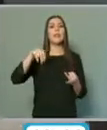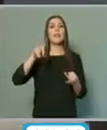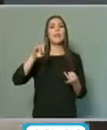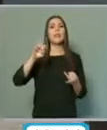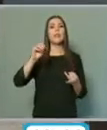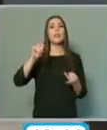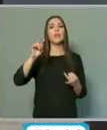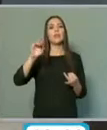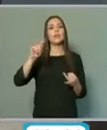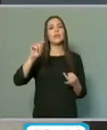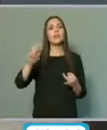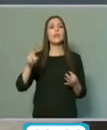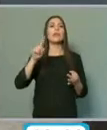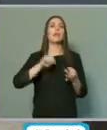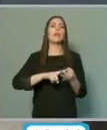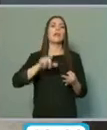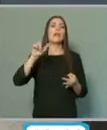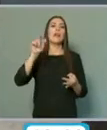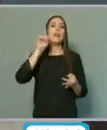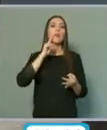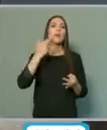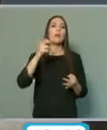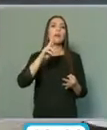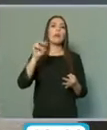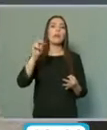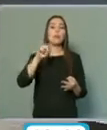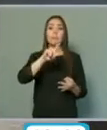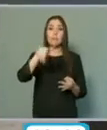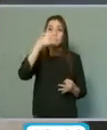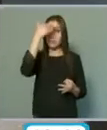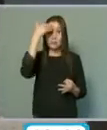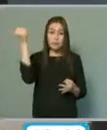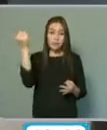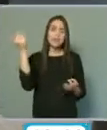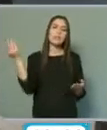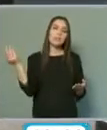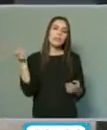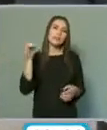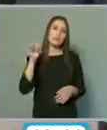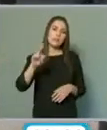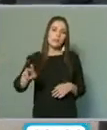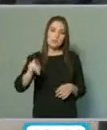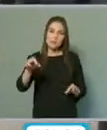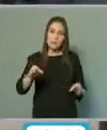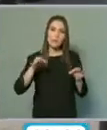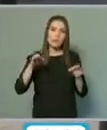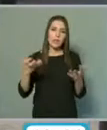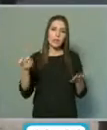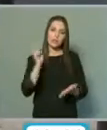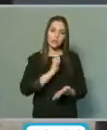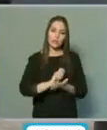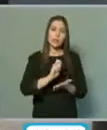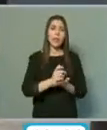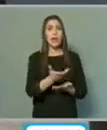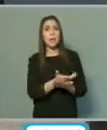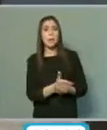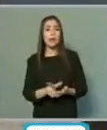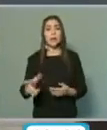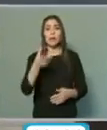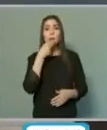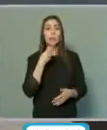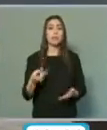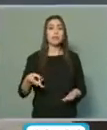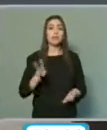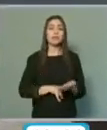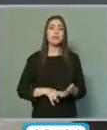Mujer Errada. No me diga que no se la sabe, tío Alberto. Pues sí, naturalmente, pero además era un investigador hecho y derecho,